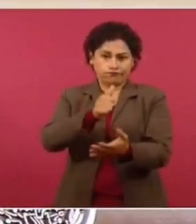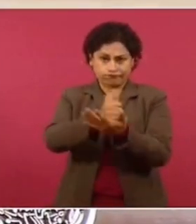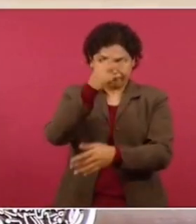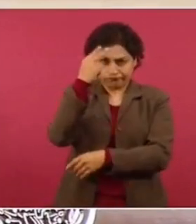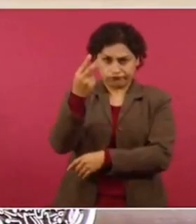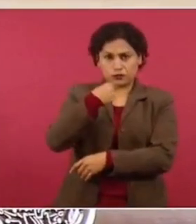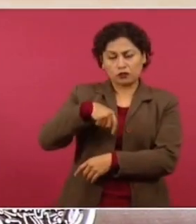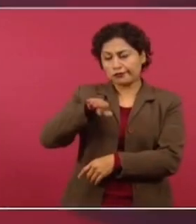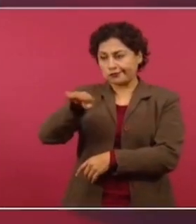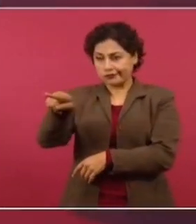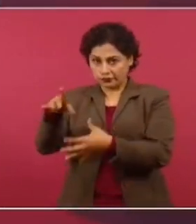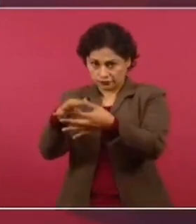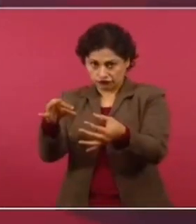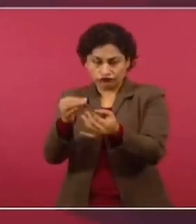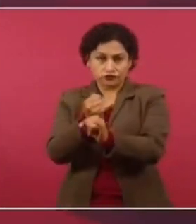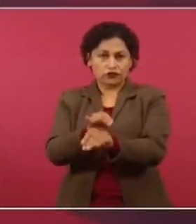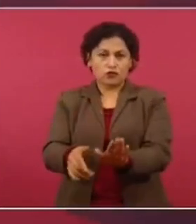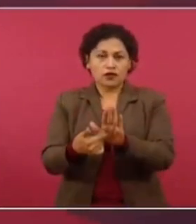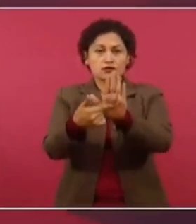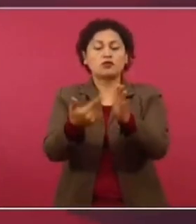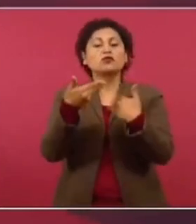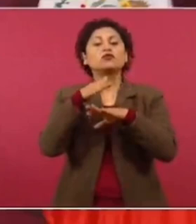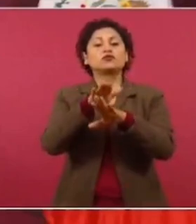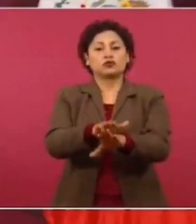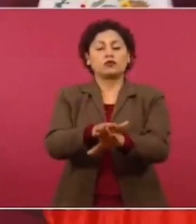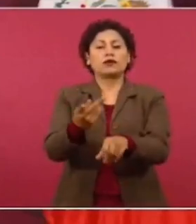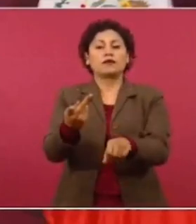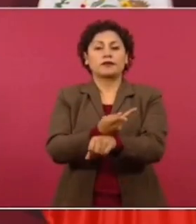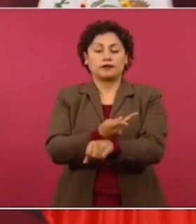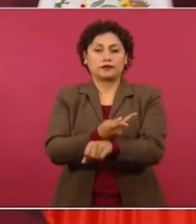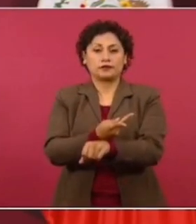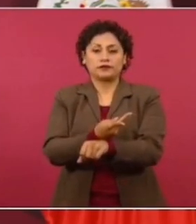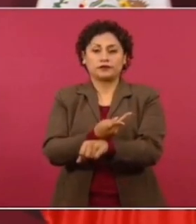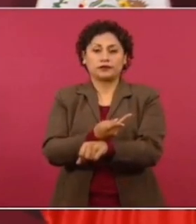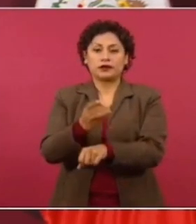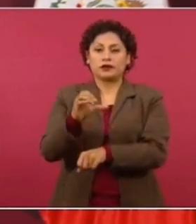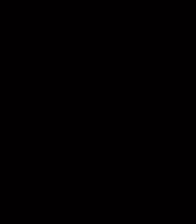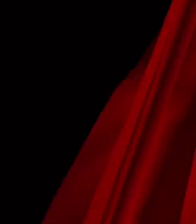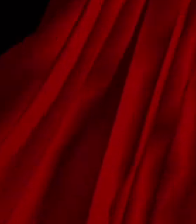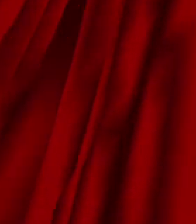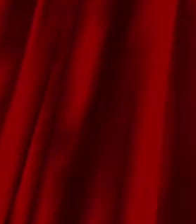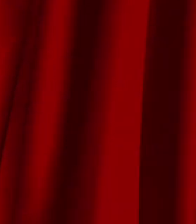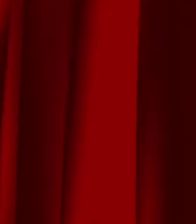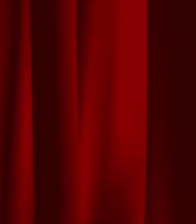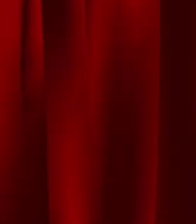que se informe sobre el atentado a Ciro Gómez Leiva.